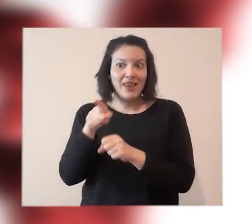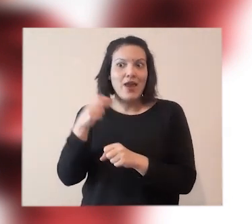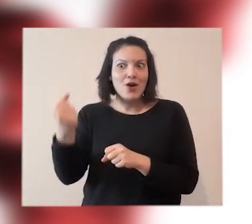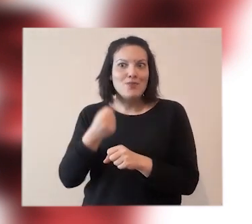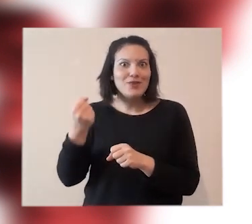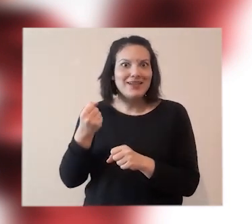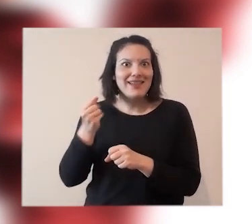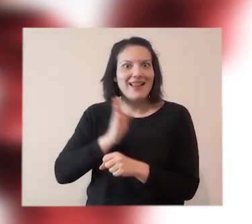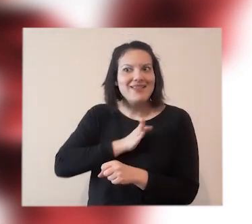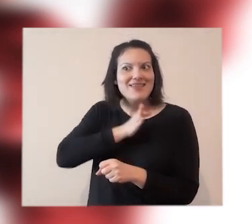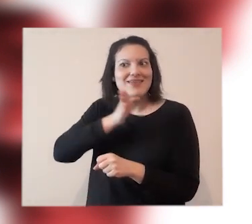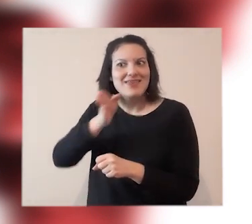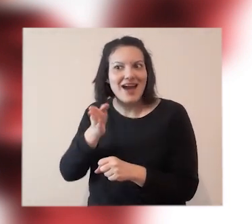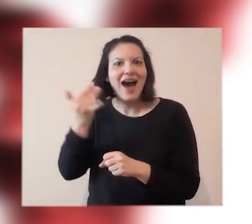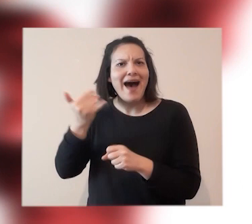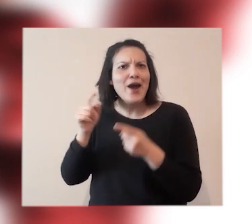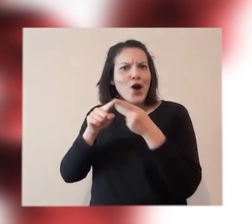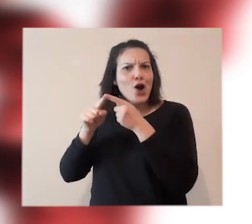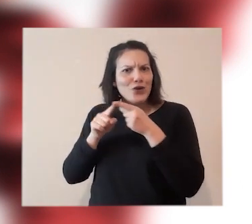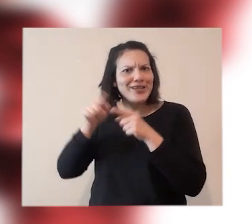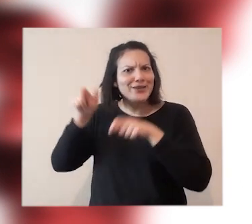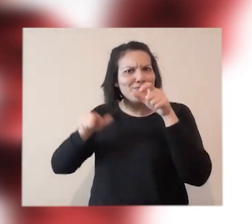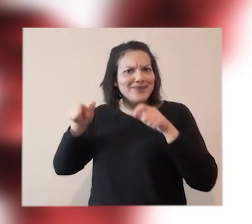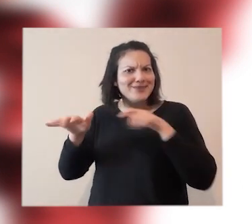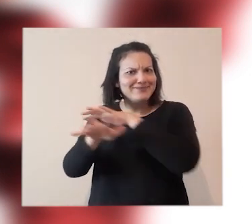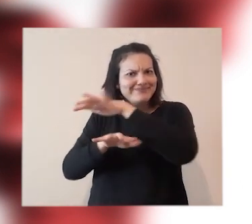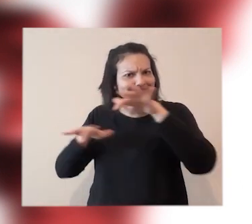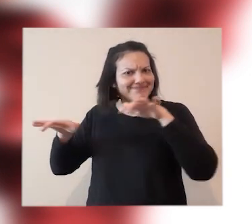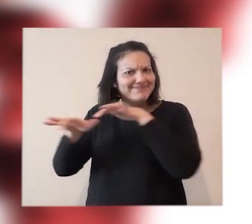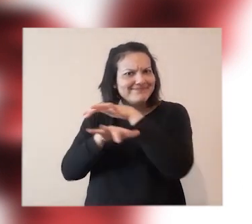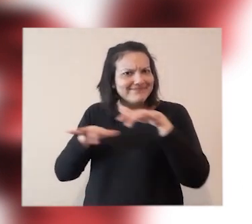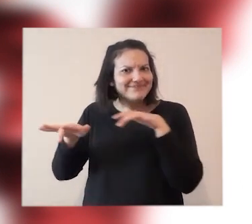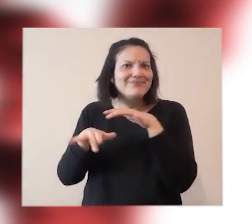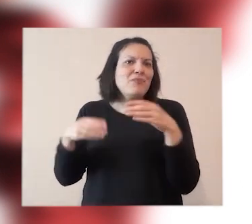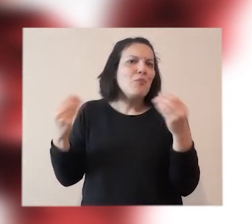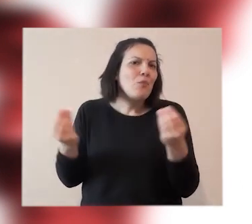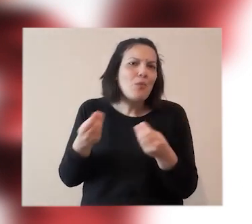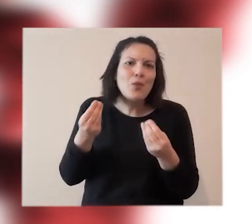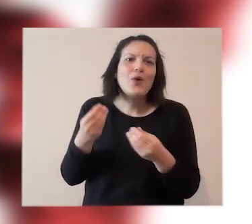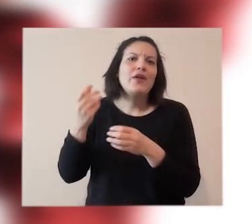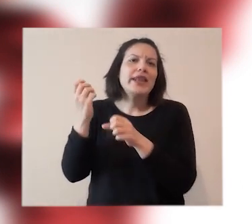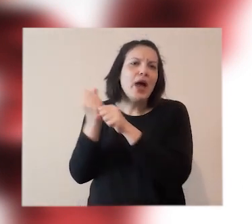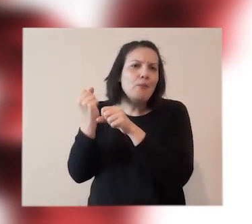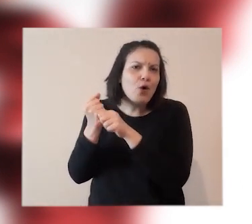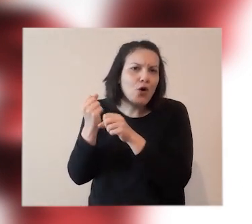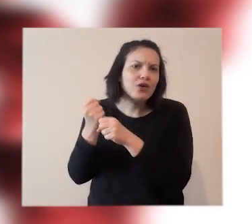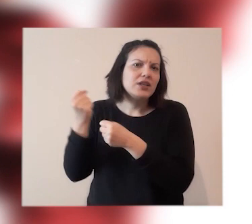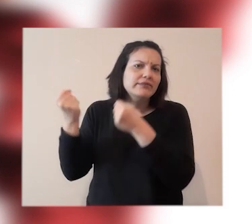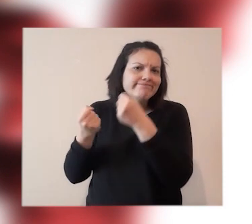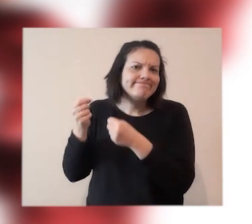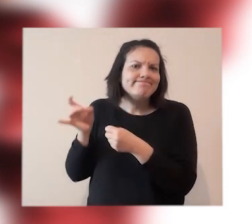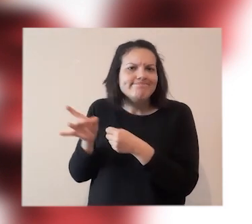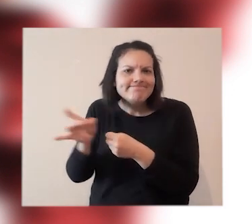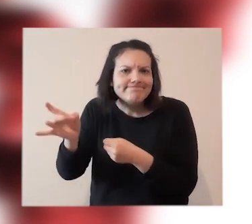vamos a tomar quizás contacto con un mayor número de personas, ¿sí? Ya sea por las formas de transporte, porque